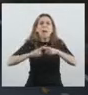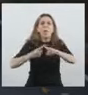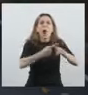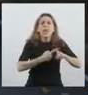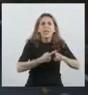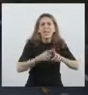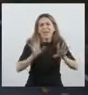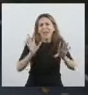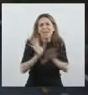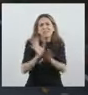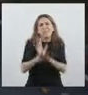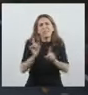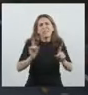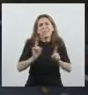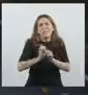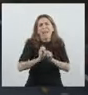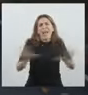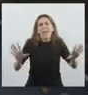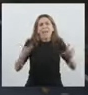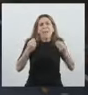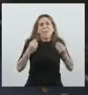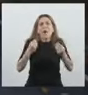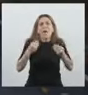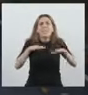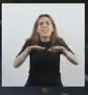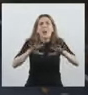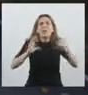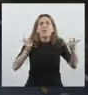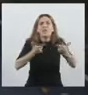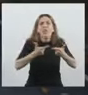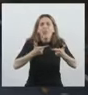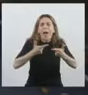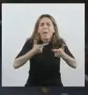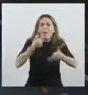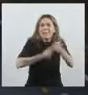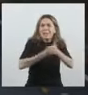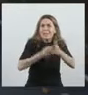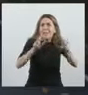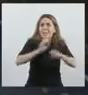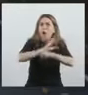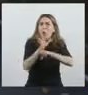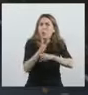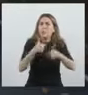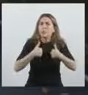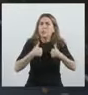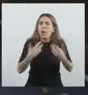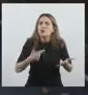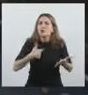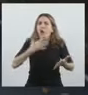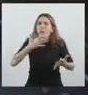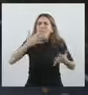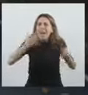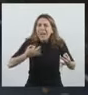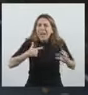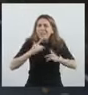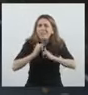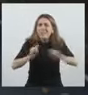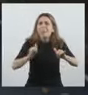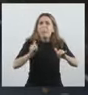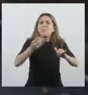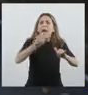humanidad en su integridad afronta. Por eso quiero hablarles con toda la verdad, para que todos entendamos el